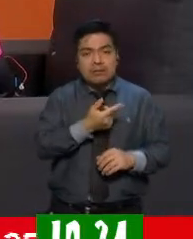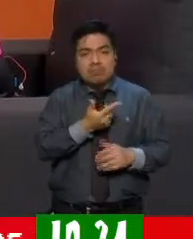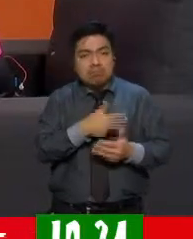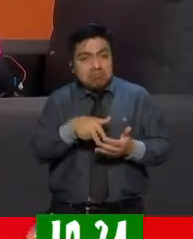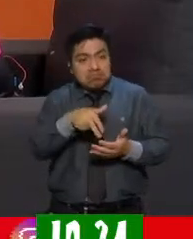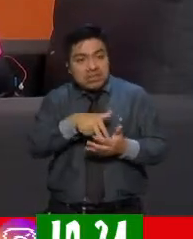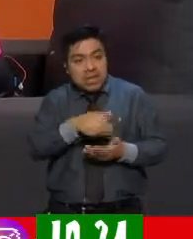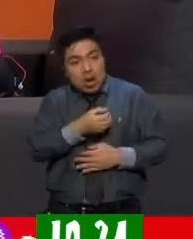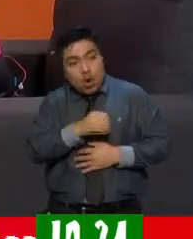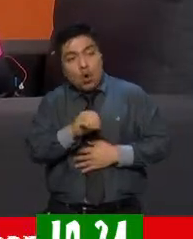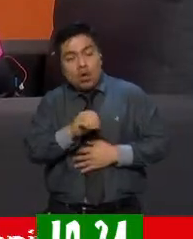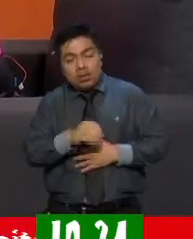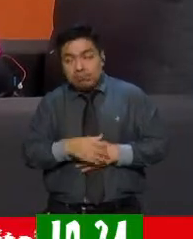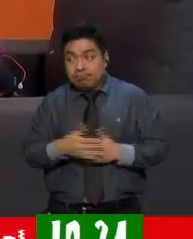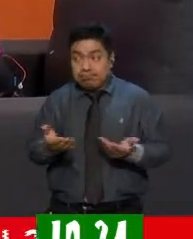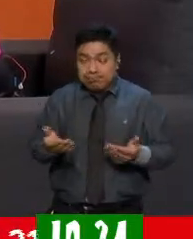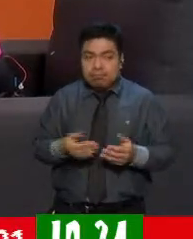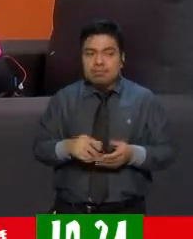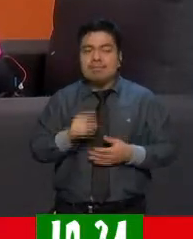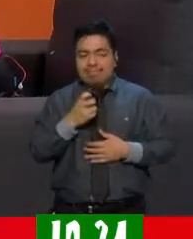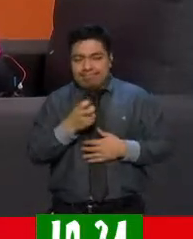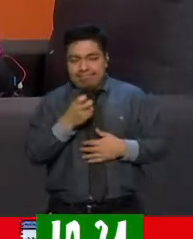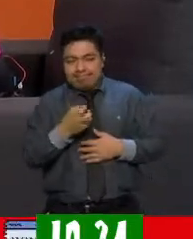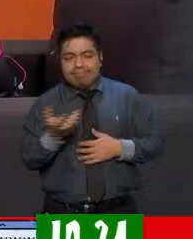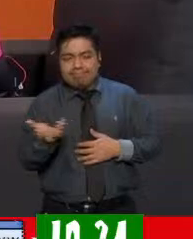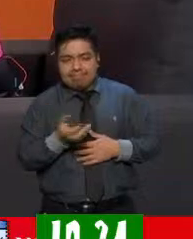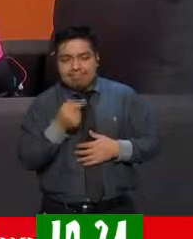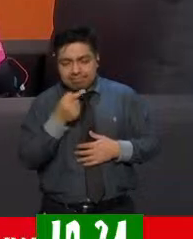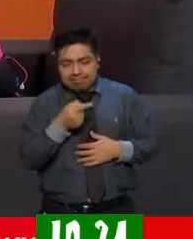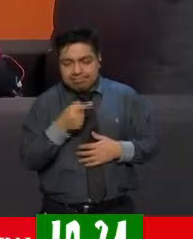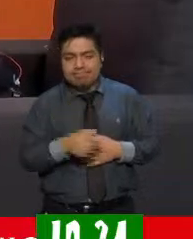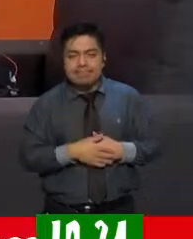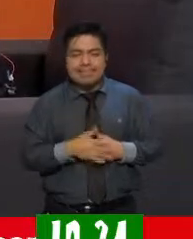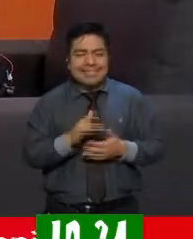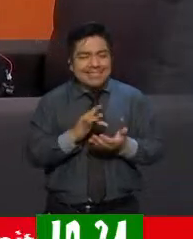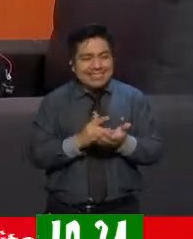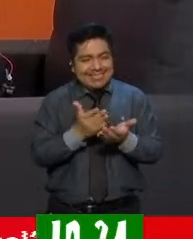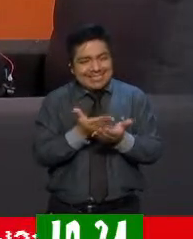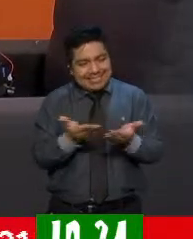ver, exacto, Súper porque buena idea. sí, vamos a hacer Súper buena vamos a idea. hacer este tipo de cosas. Muchas